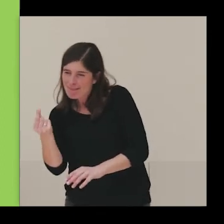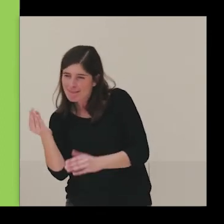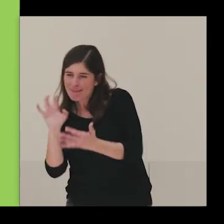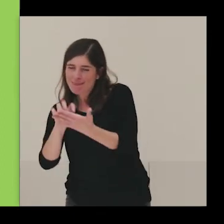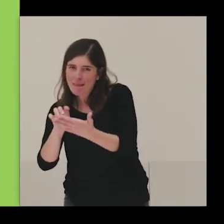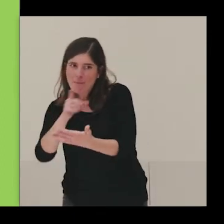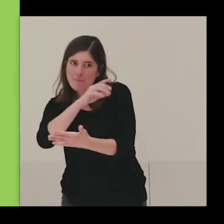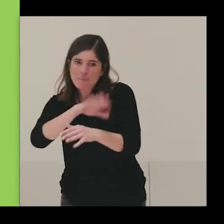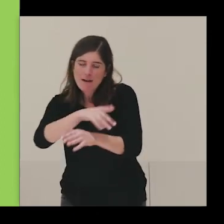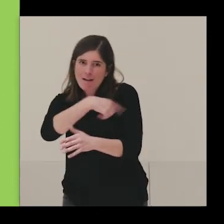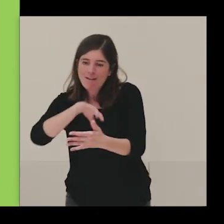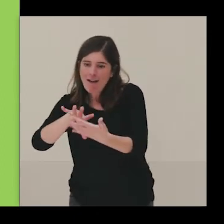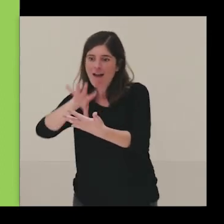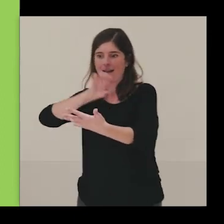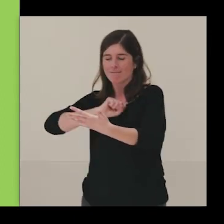la representación completa.